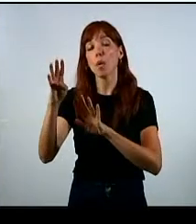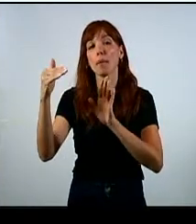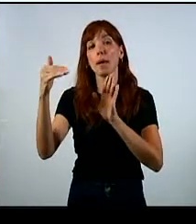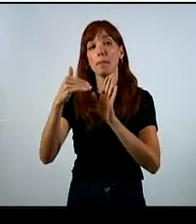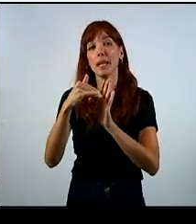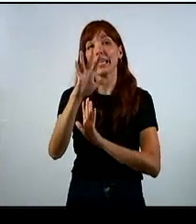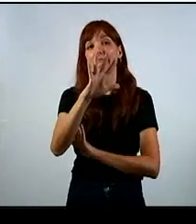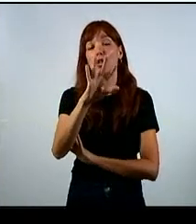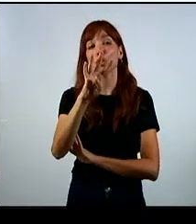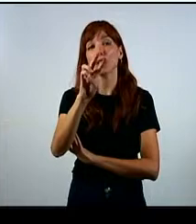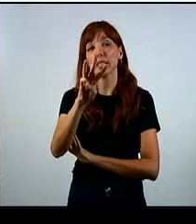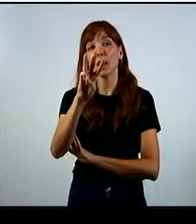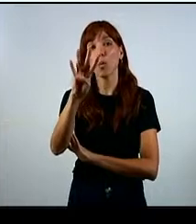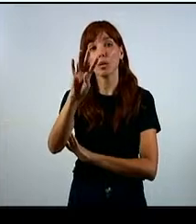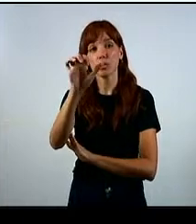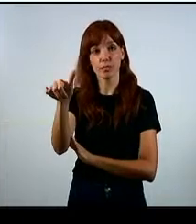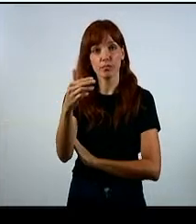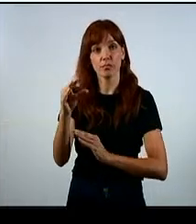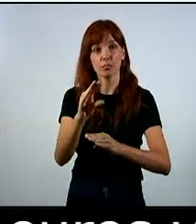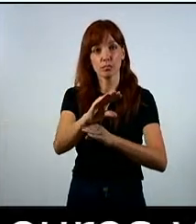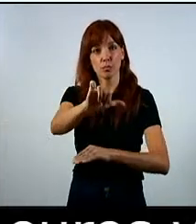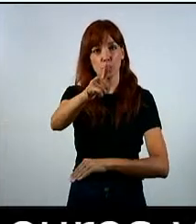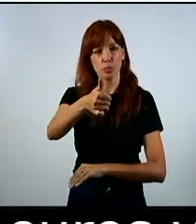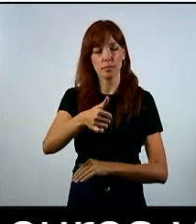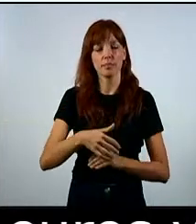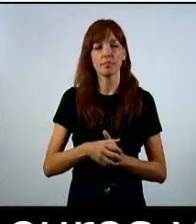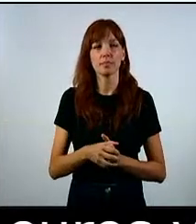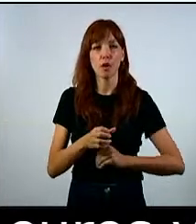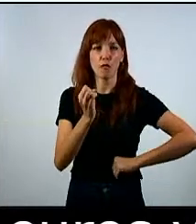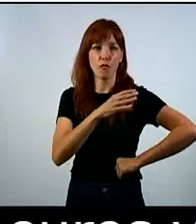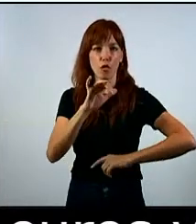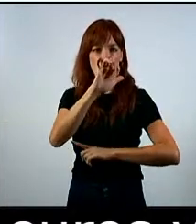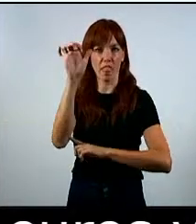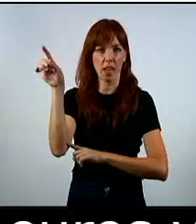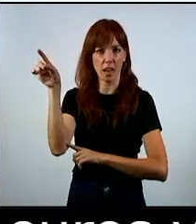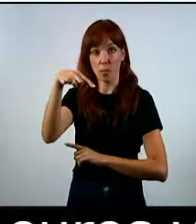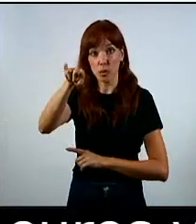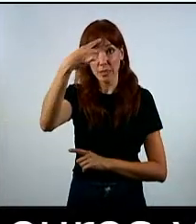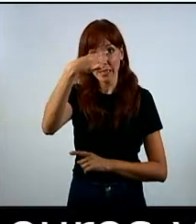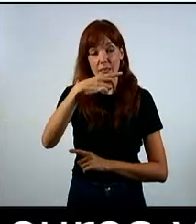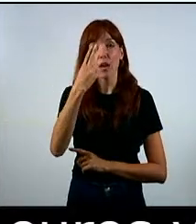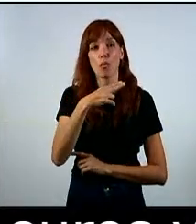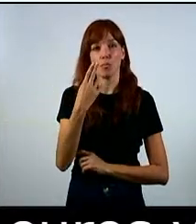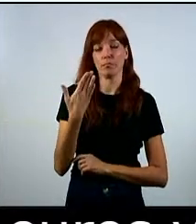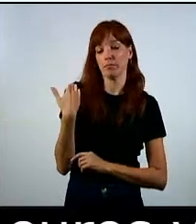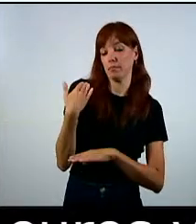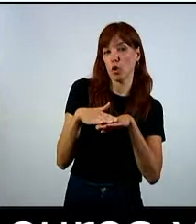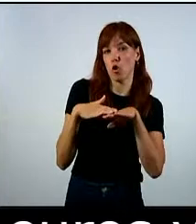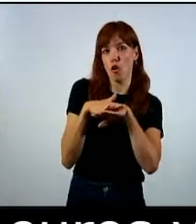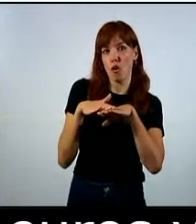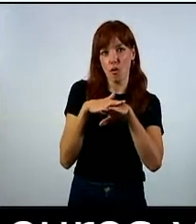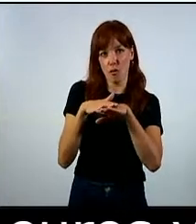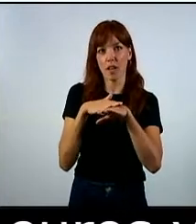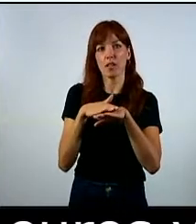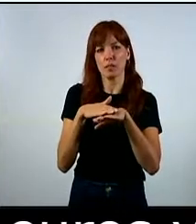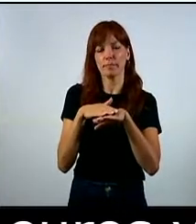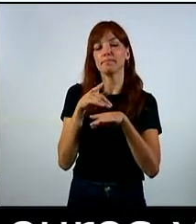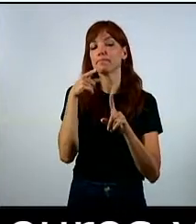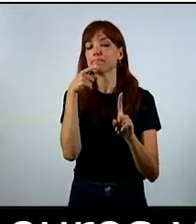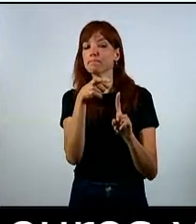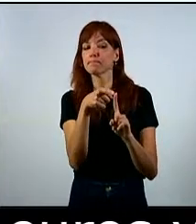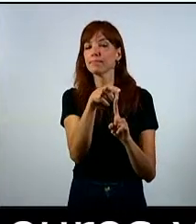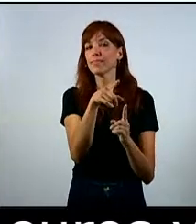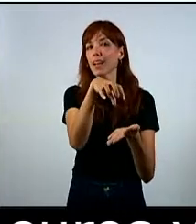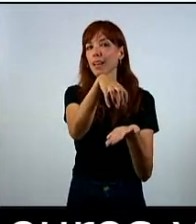969.534 euros y son con cargo al Fondo FEDER. Como saben, es un compromiso de este Gobierno que estos centros